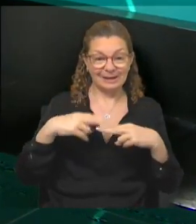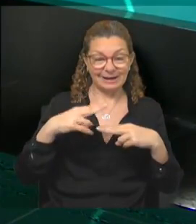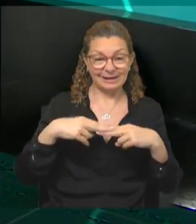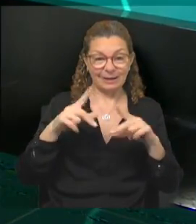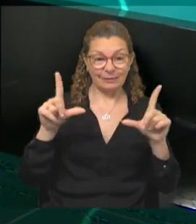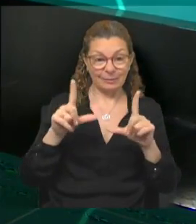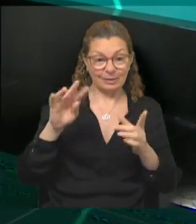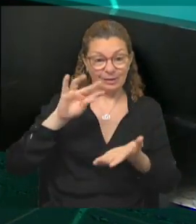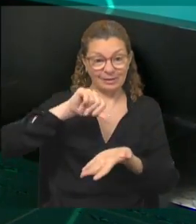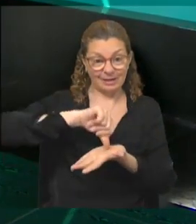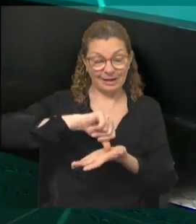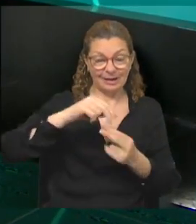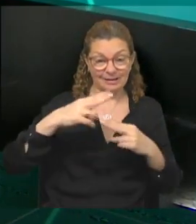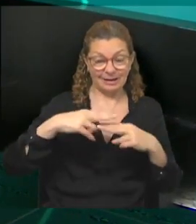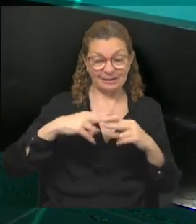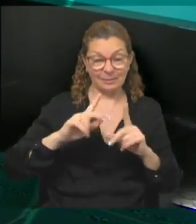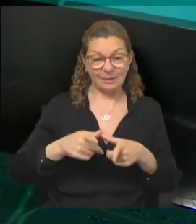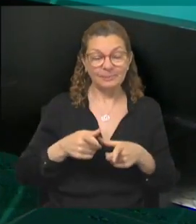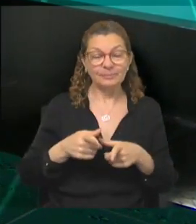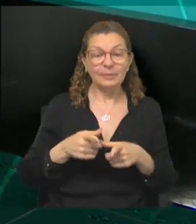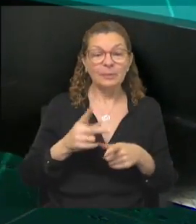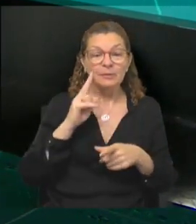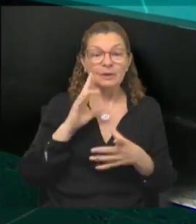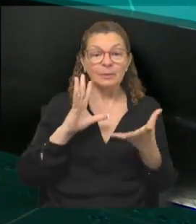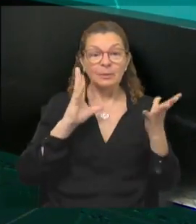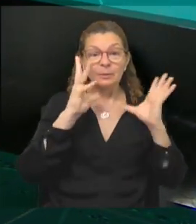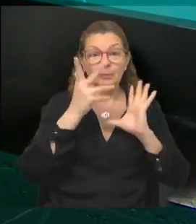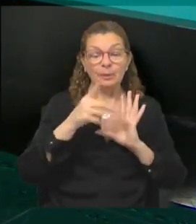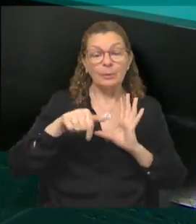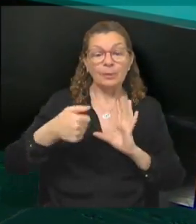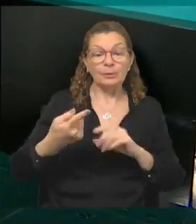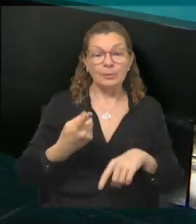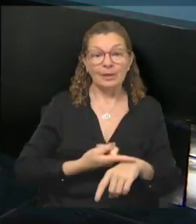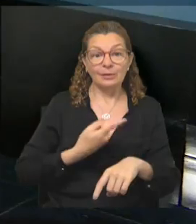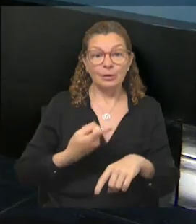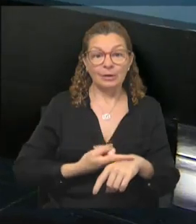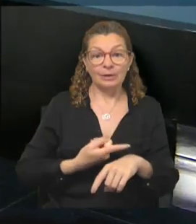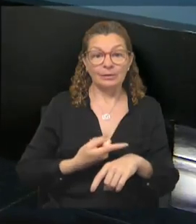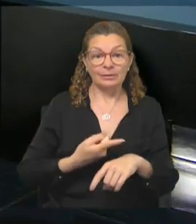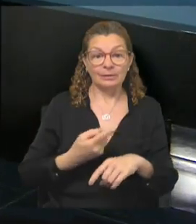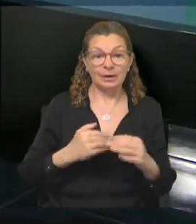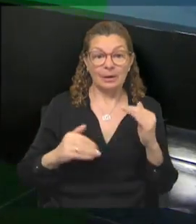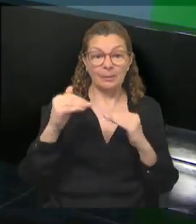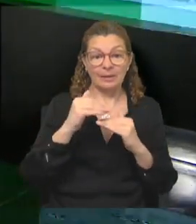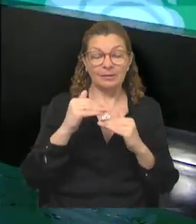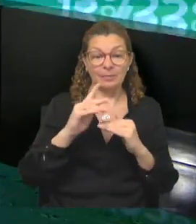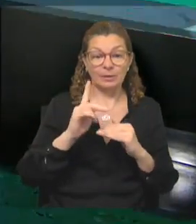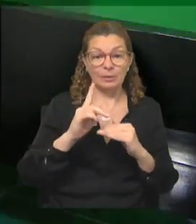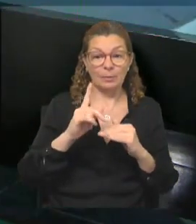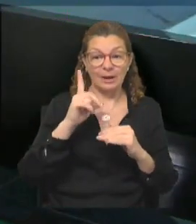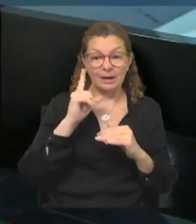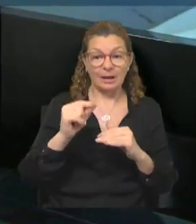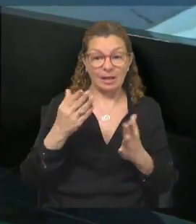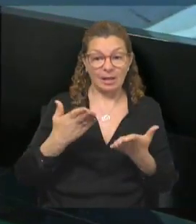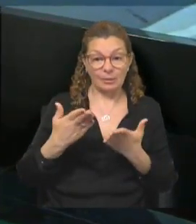tvs TV sia.uv Vamos a repasar el pronóstico del tiempo para las próximas horas que la máxima de hoy no va a estar demasiado alejado de lo que